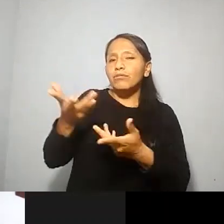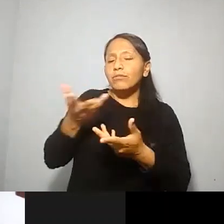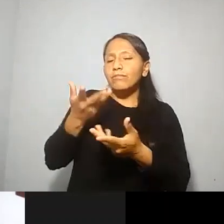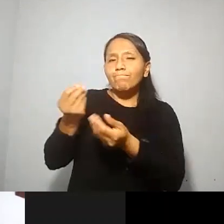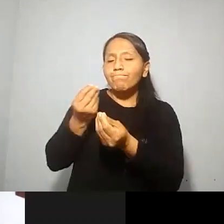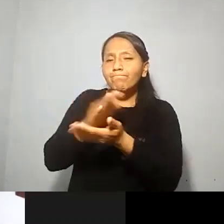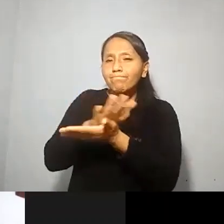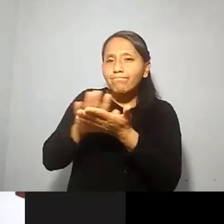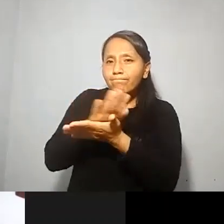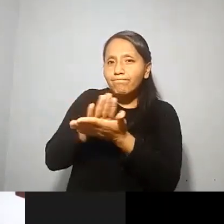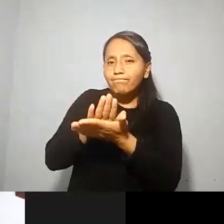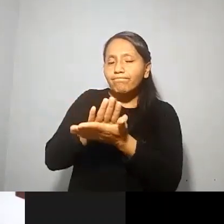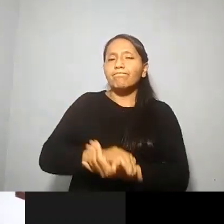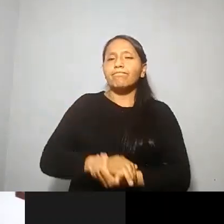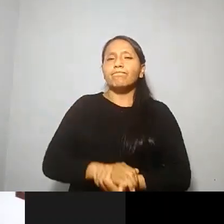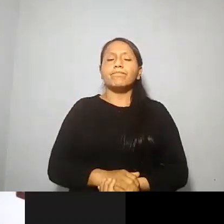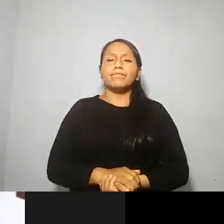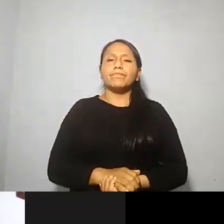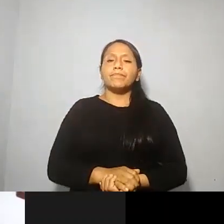Entonces,